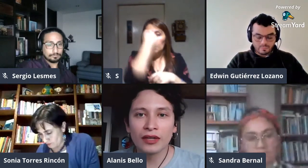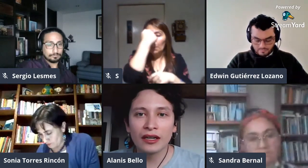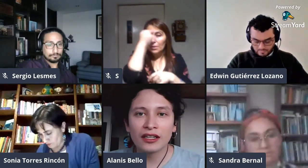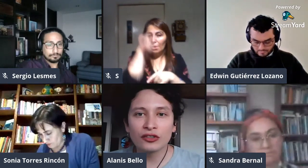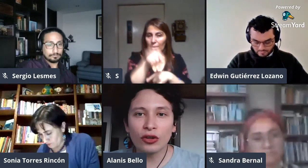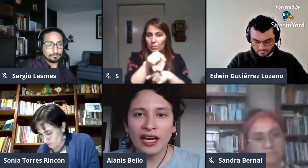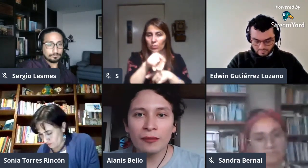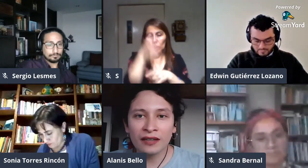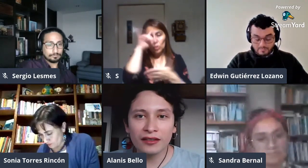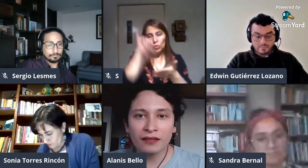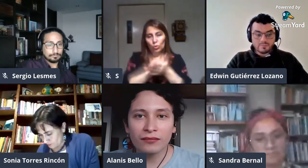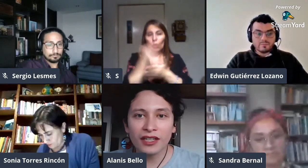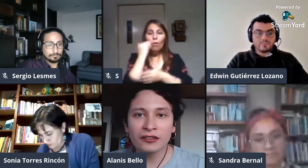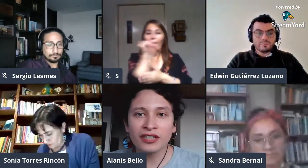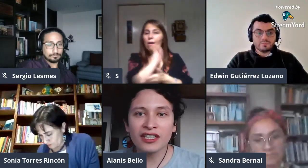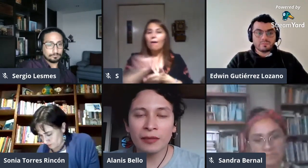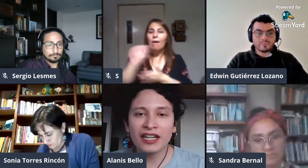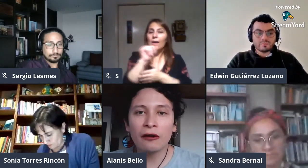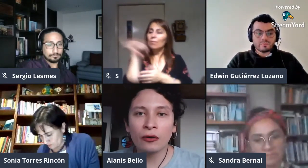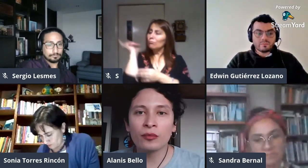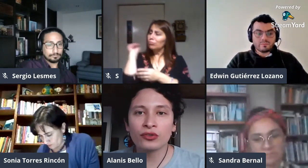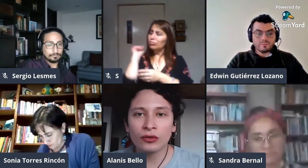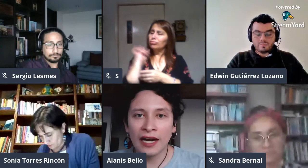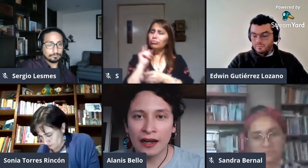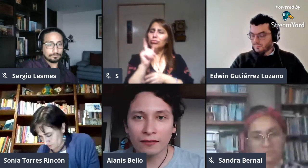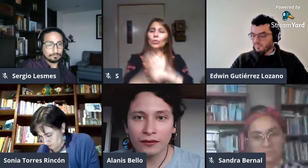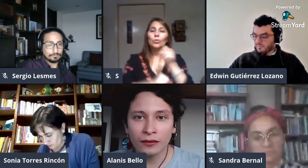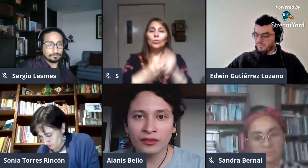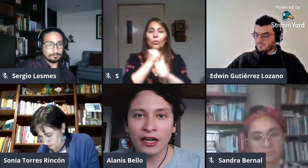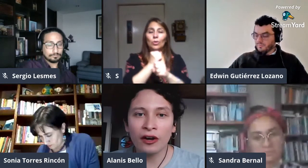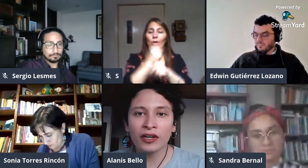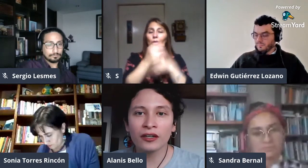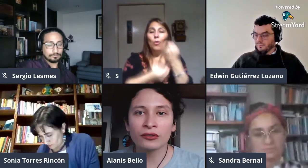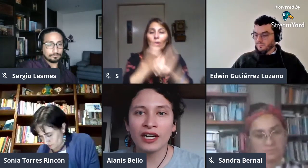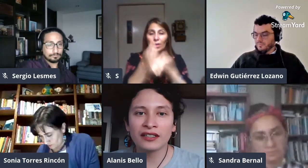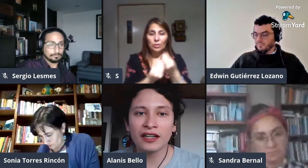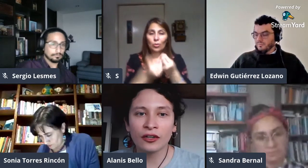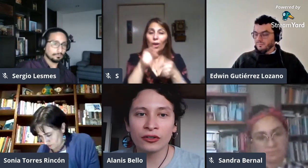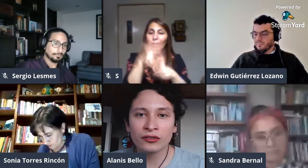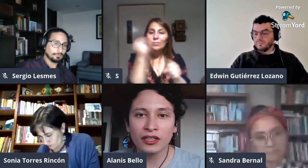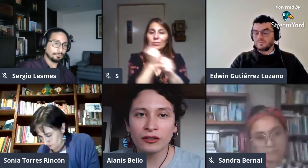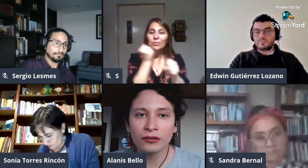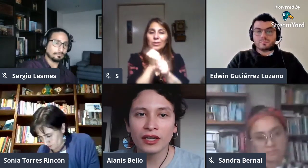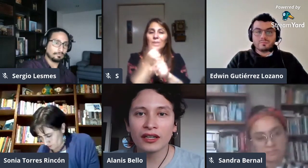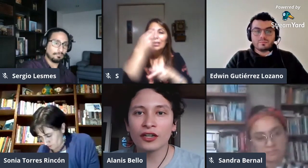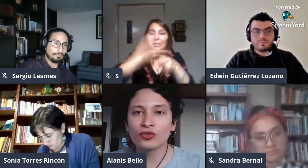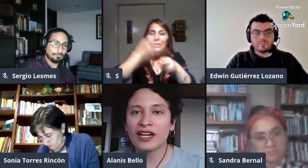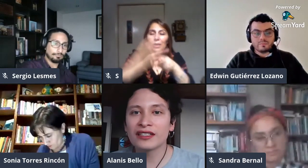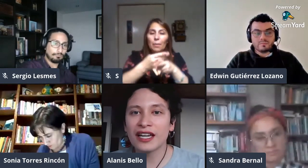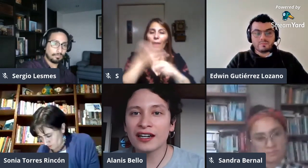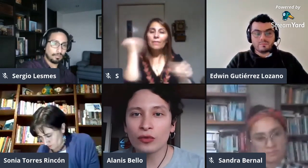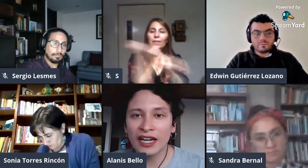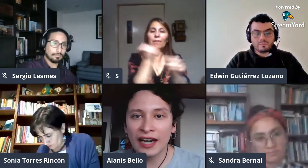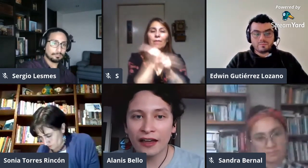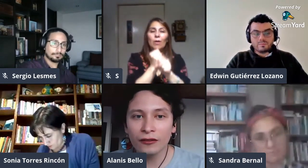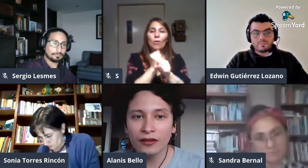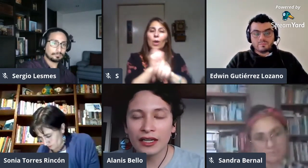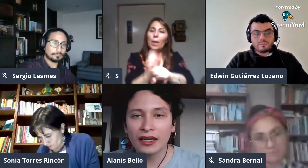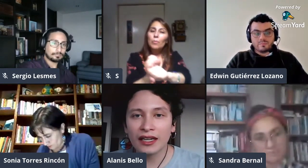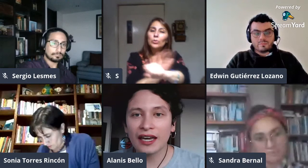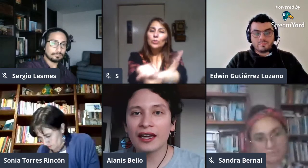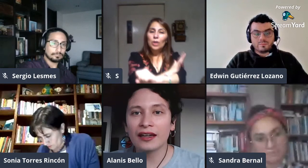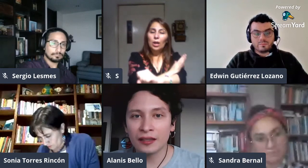hecho históricamente, y eso se llama trabajo emocional, un trabajo que no suele ser reconocido, que no suele ser